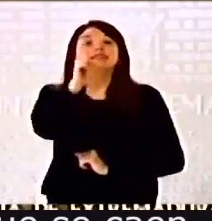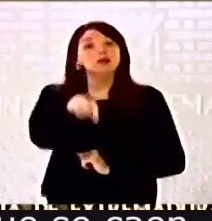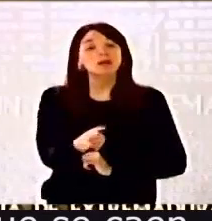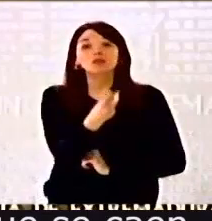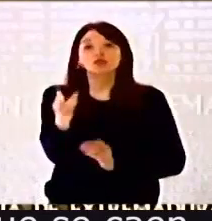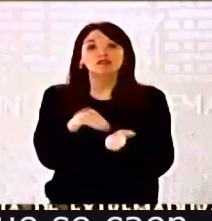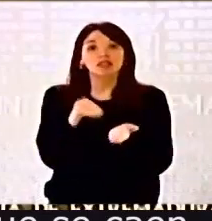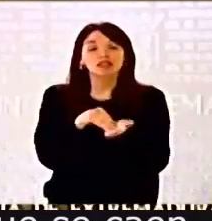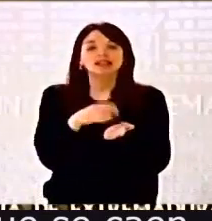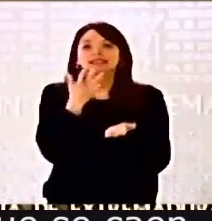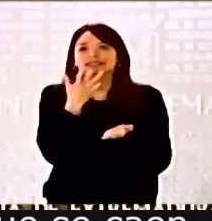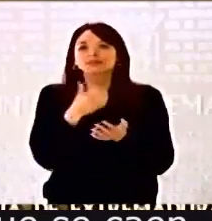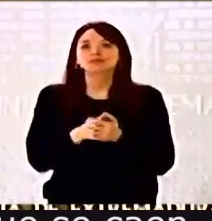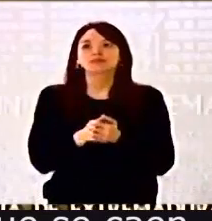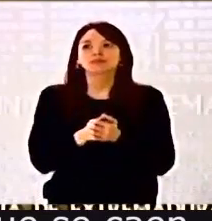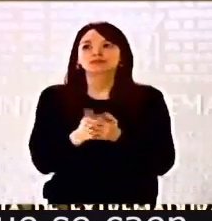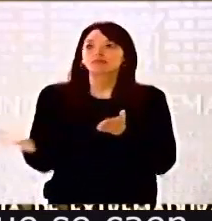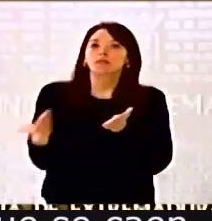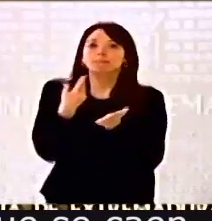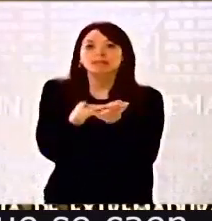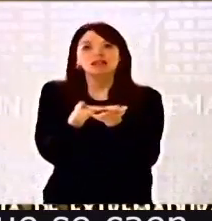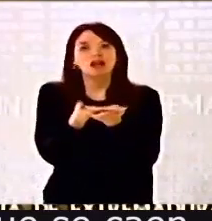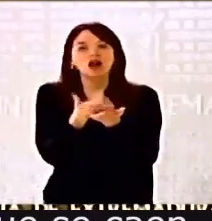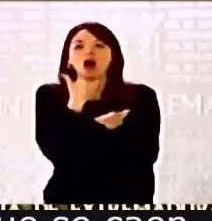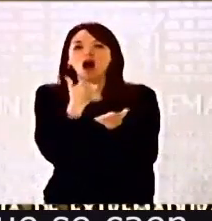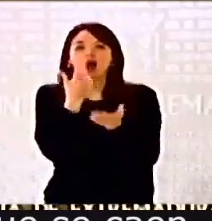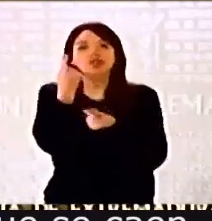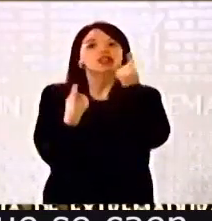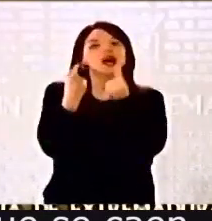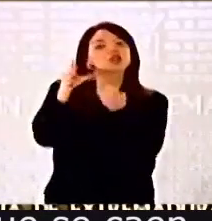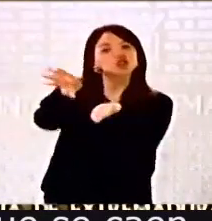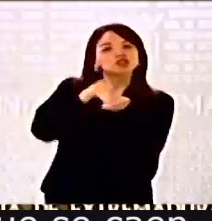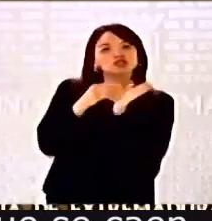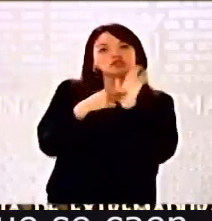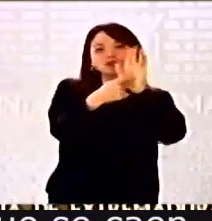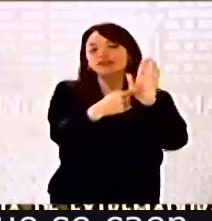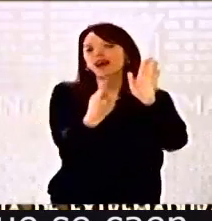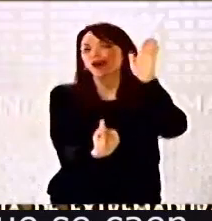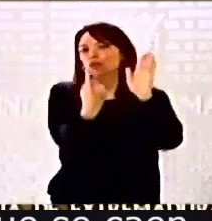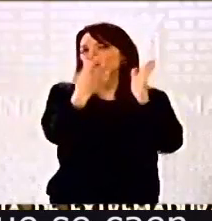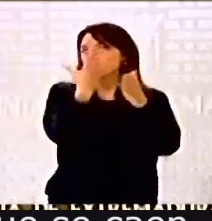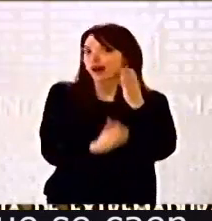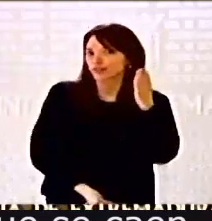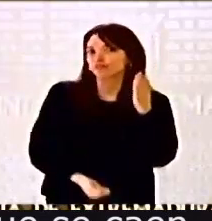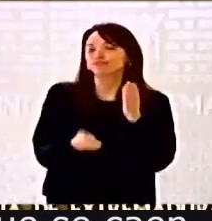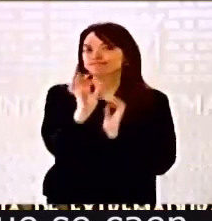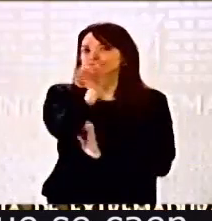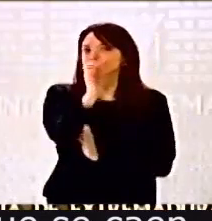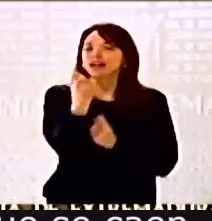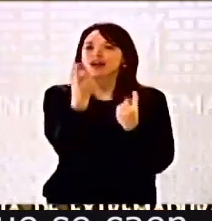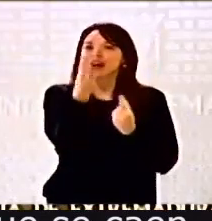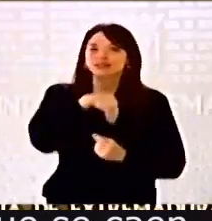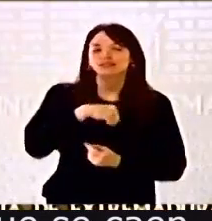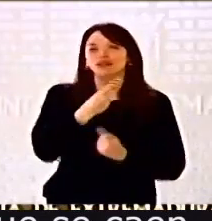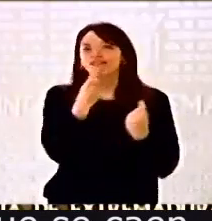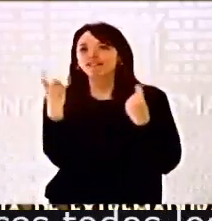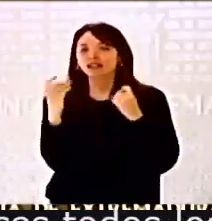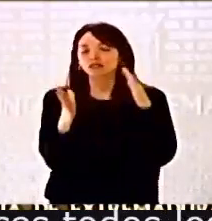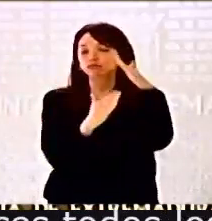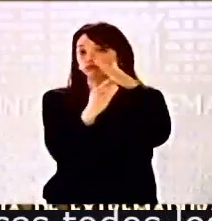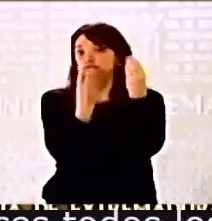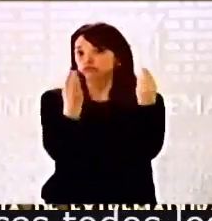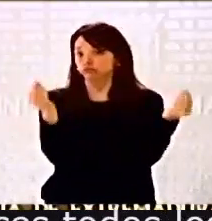se solicita y se aportan los datos no están todos correctos, faltan en algunos casos algunos datos y se paraliza mucho